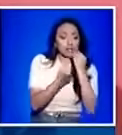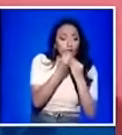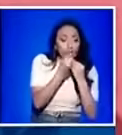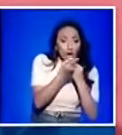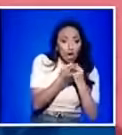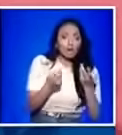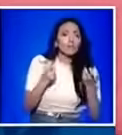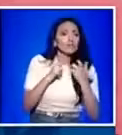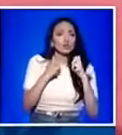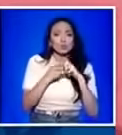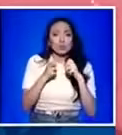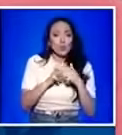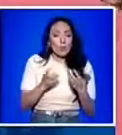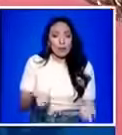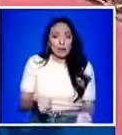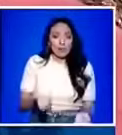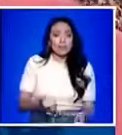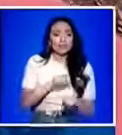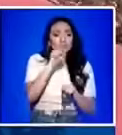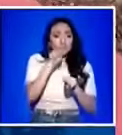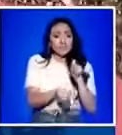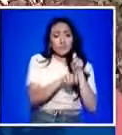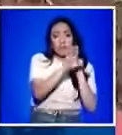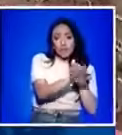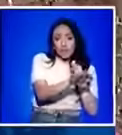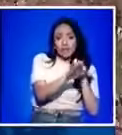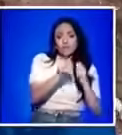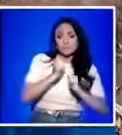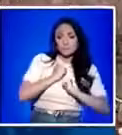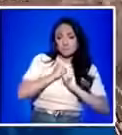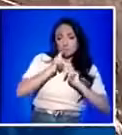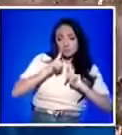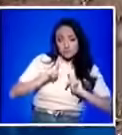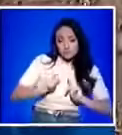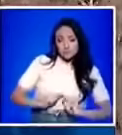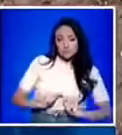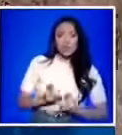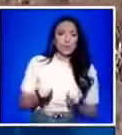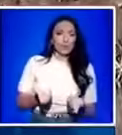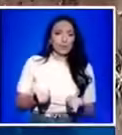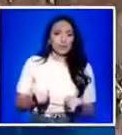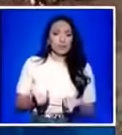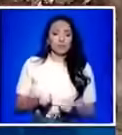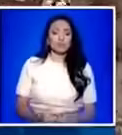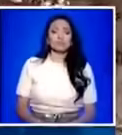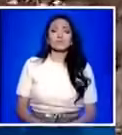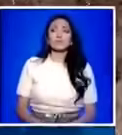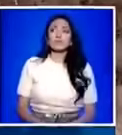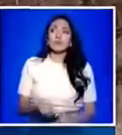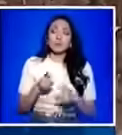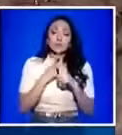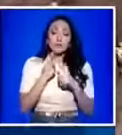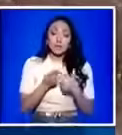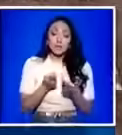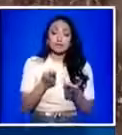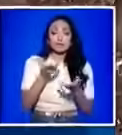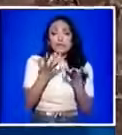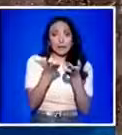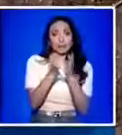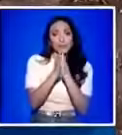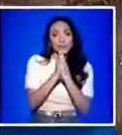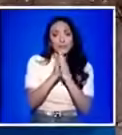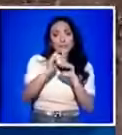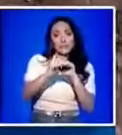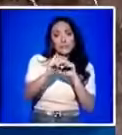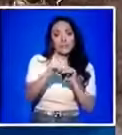en microplásticos e incluso terminan afectando nuestra propia salud, ya que forman parte de nuestros cuerpos. Entonces, nosotros les queremos invitar